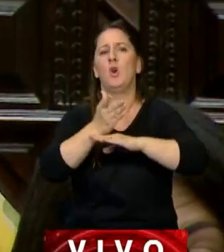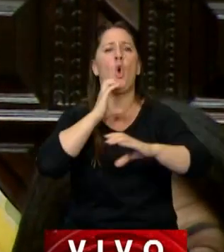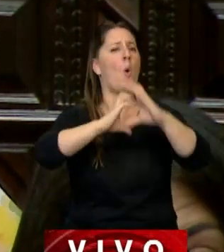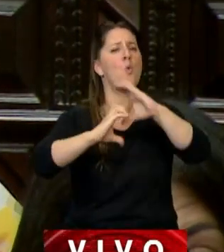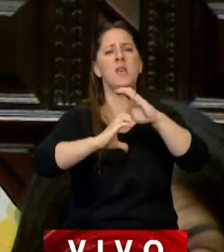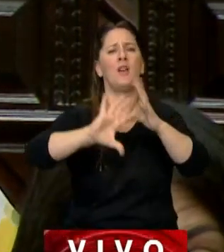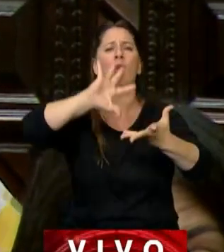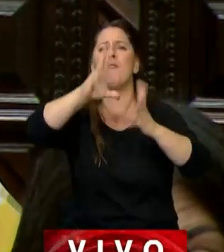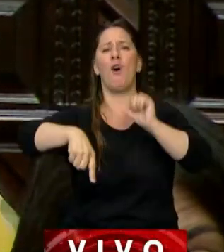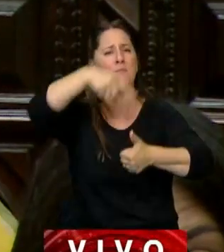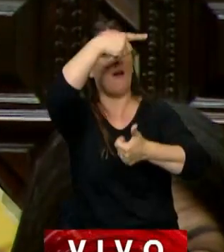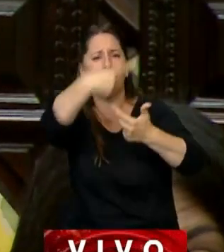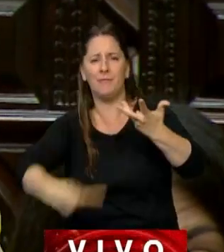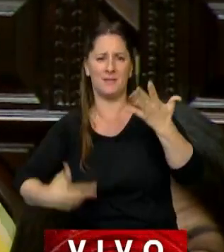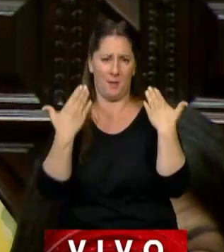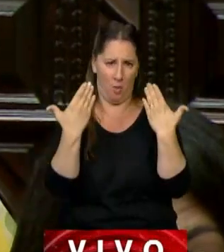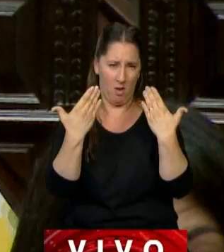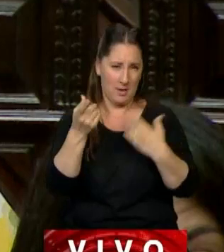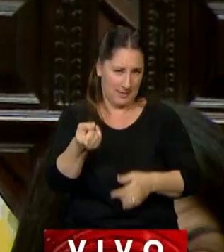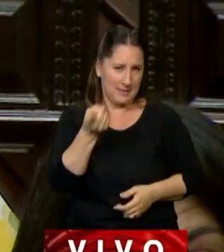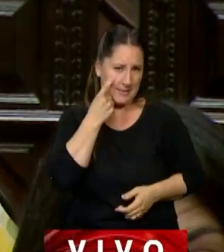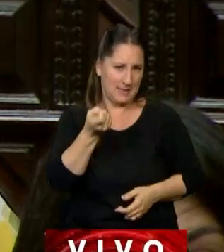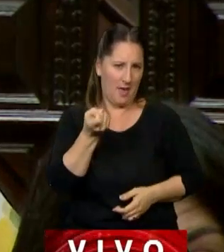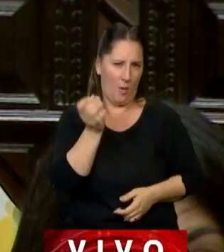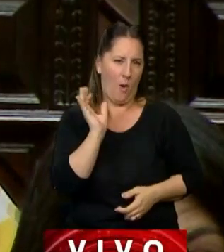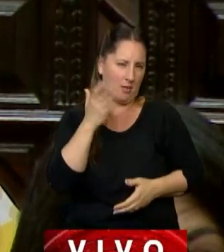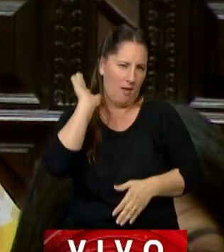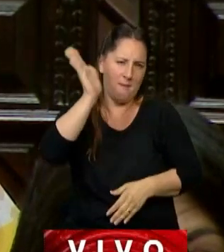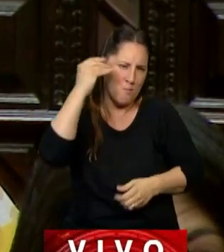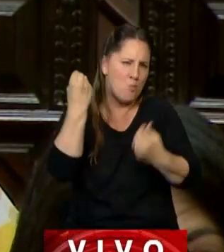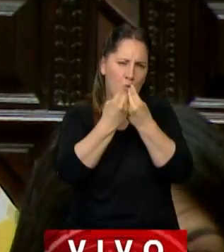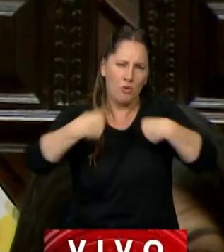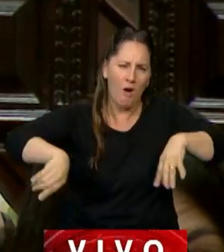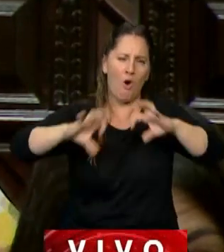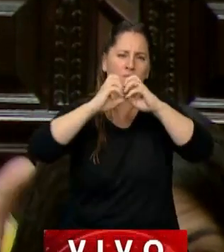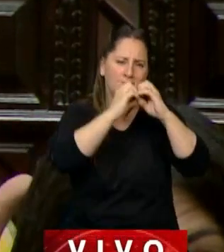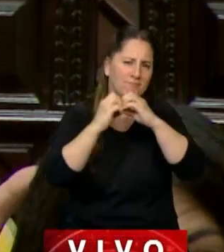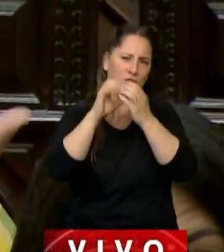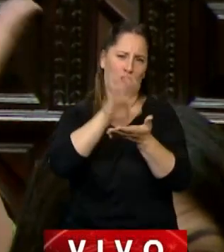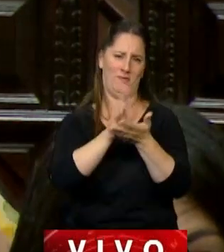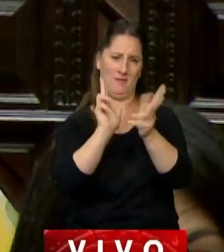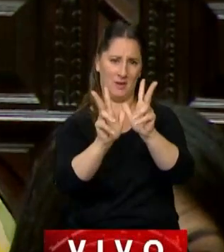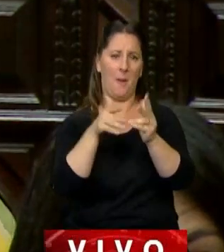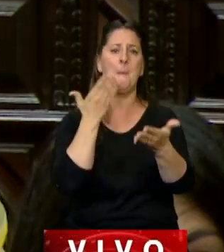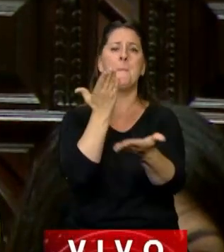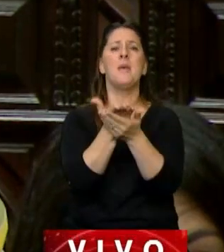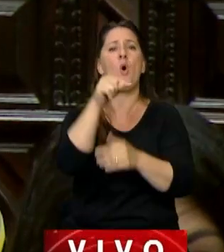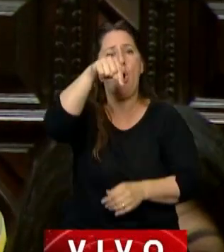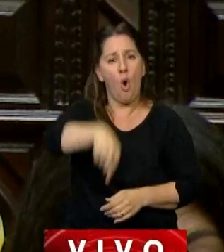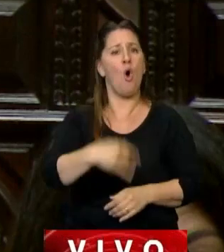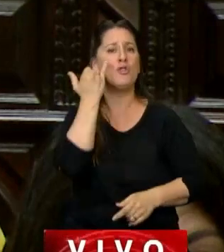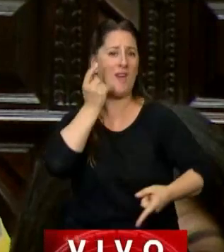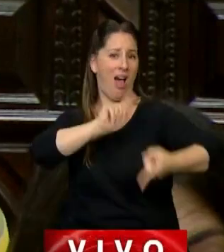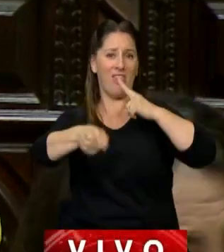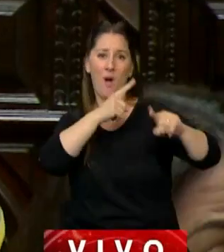formas posibles. Como verán, nos queda mucho todavía por seguir legislando, por eso le pido a todos que así como hoy pudimos ponernos